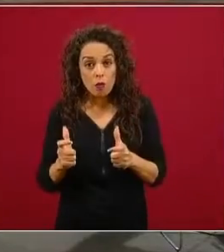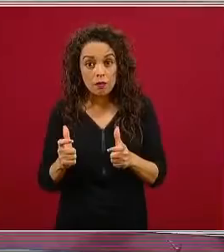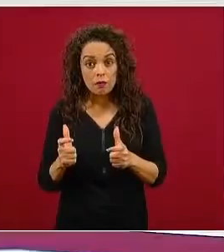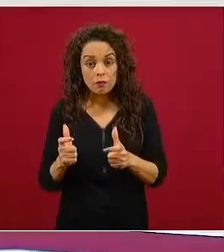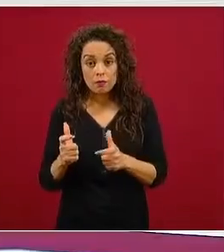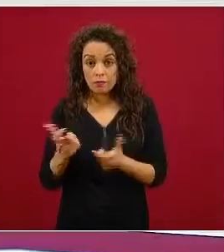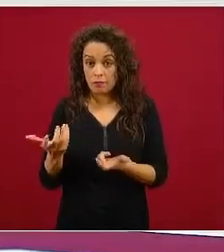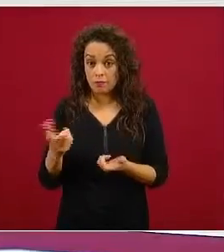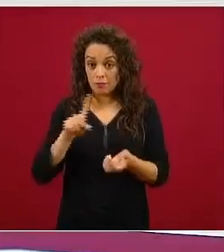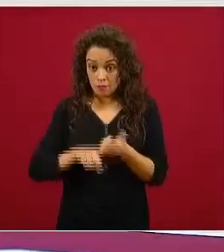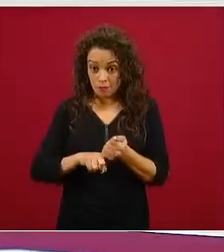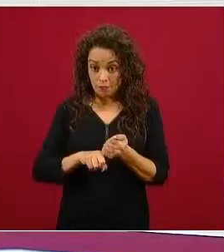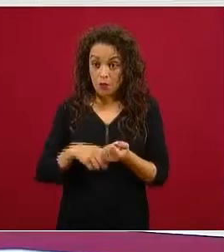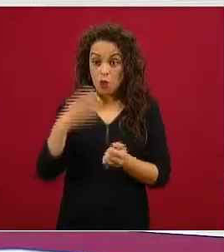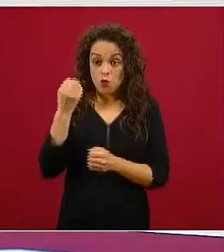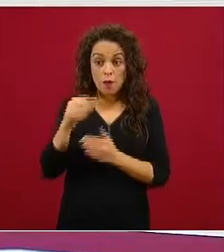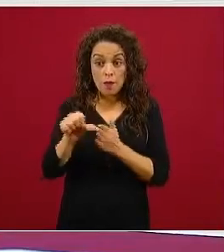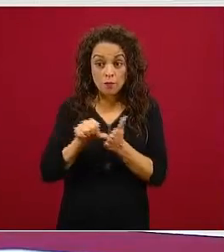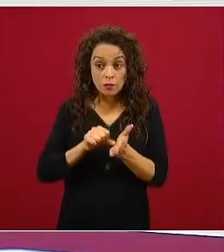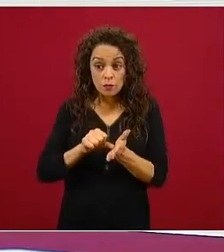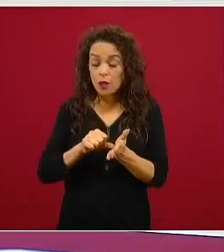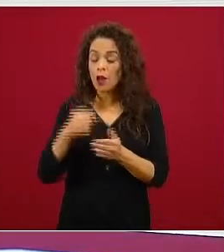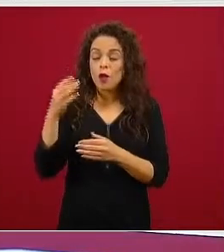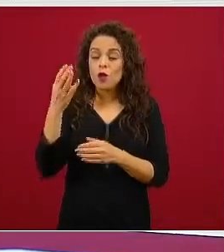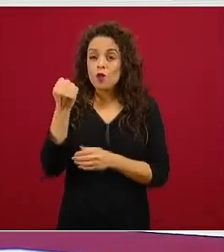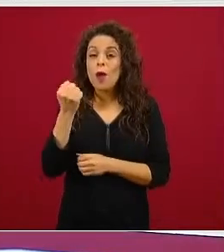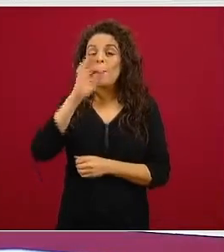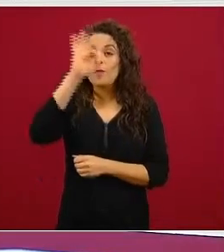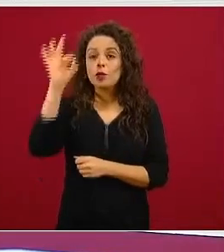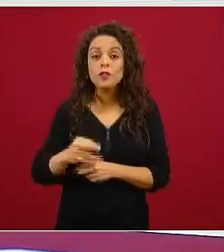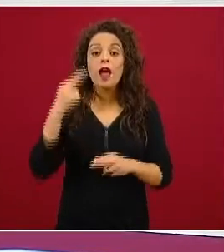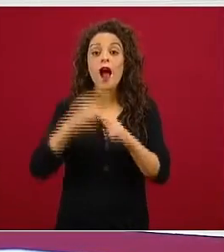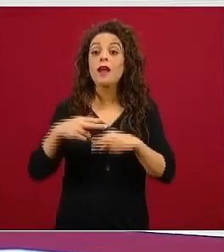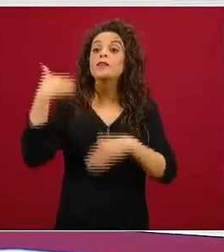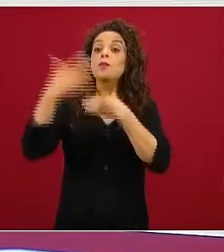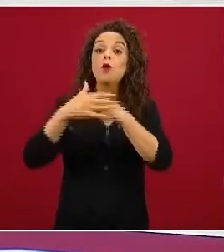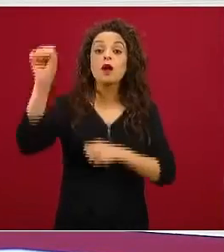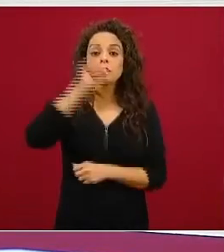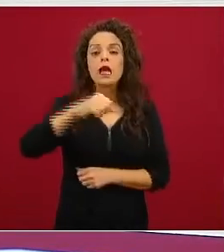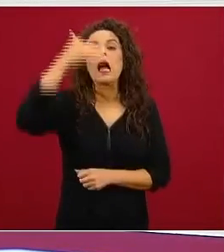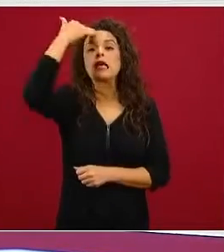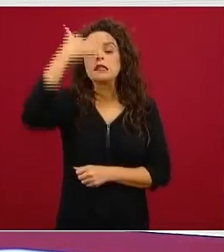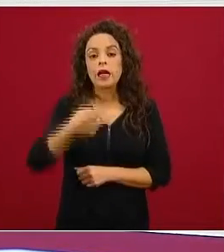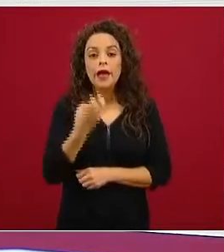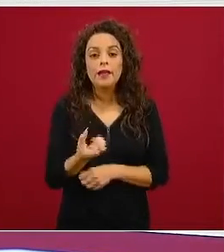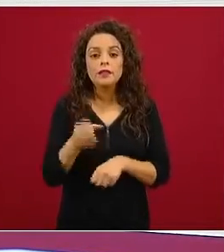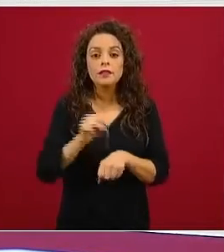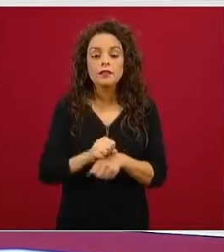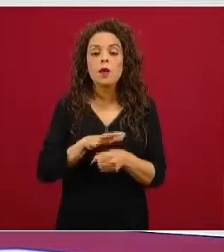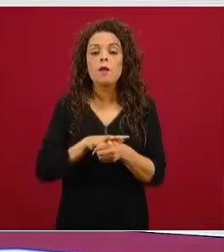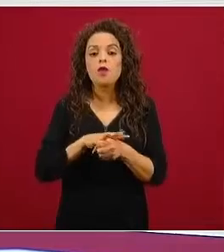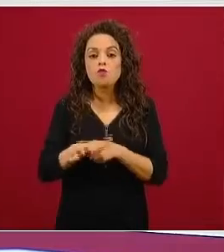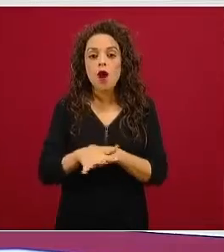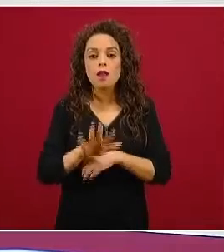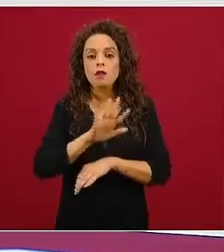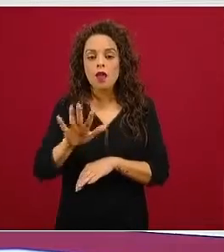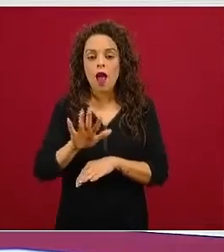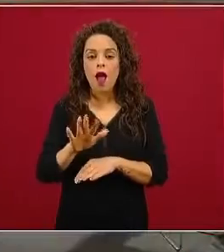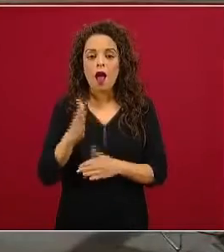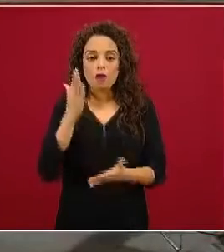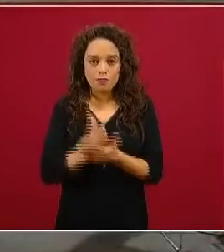los datos porque ahí están las unidades operativas del Sistema Nacional de Salud, clínicas, hospitales, y ahí se generan todos los